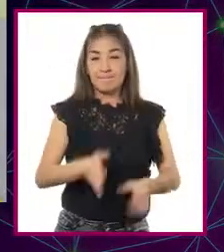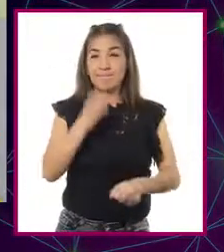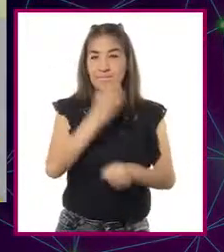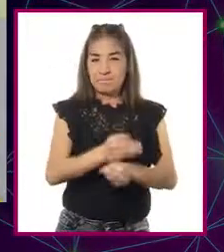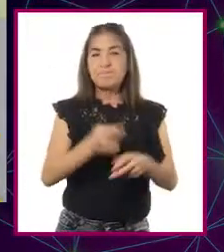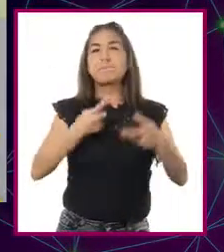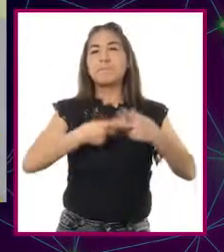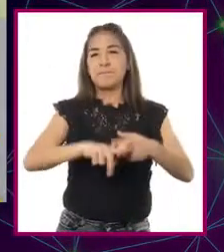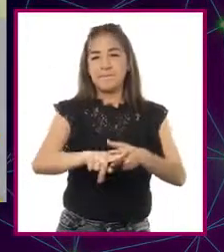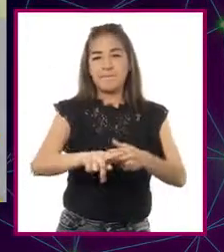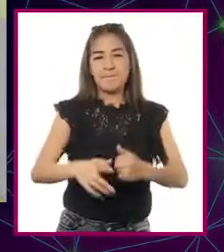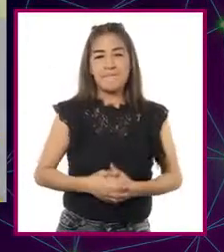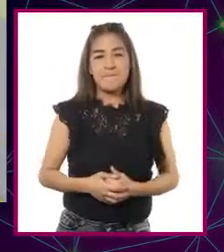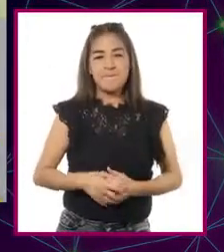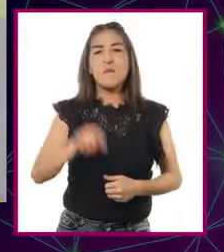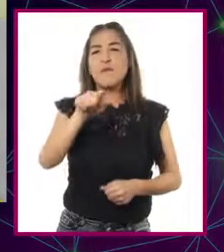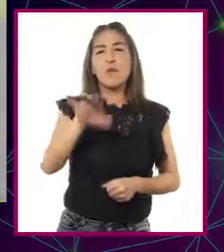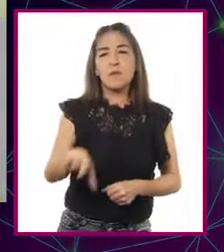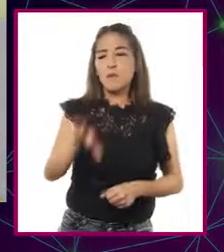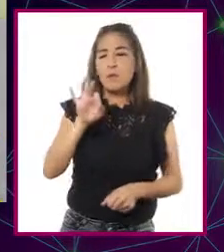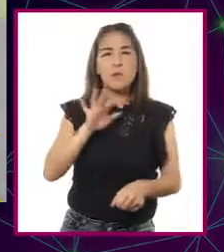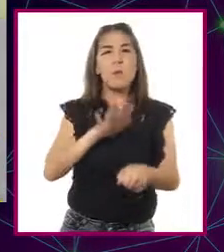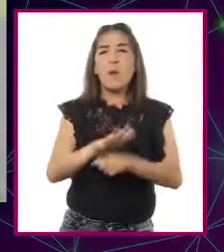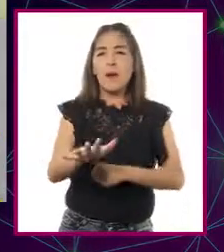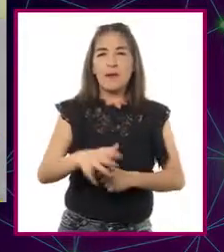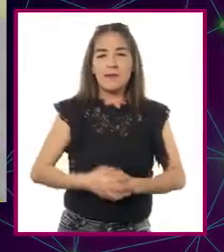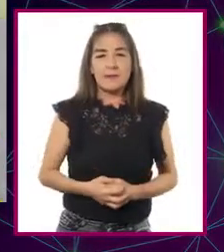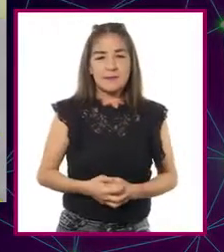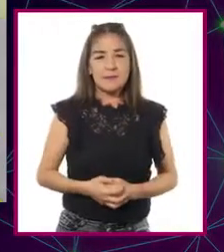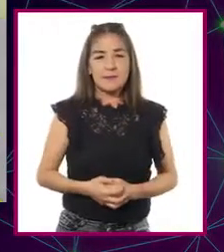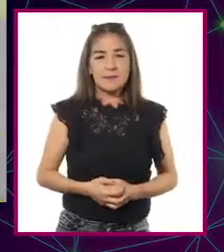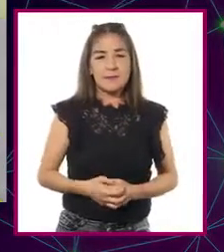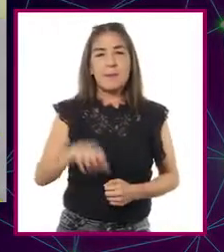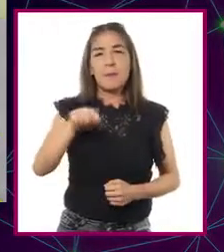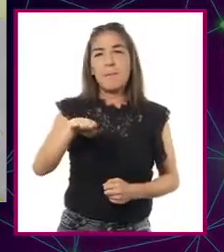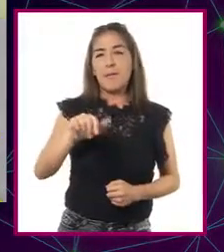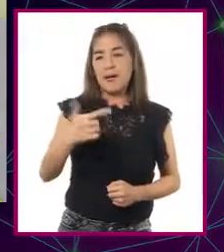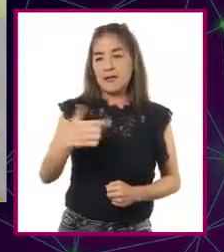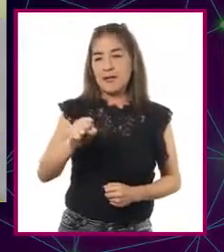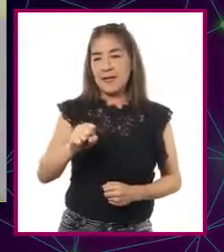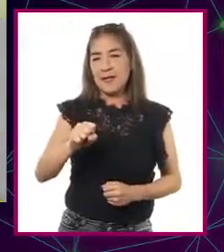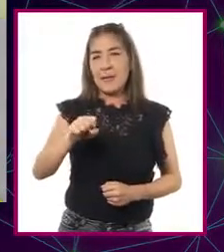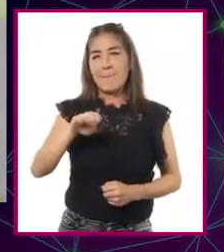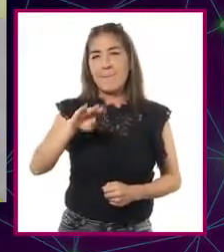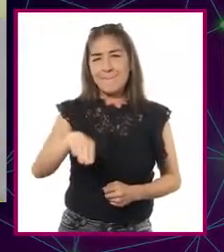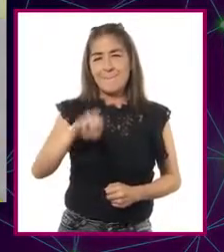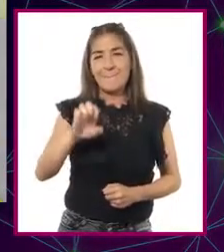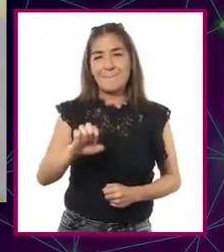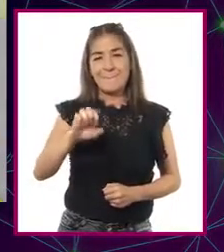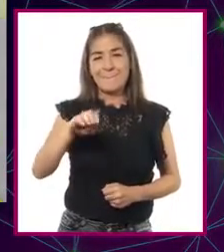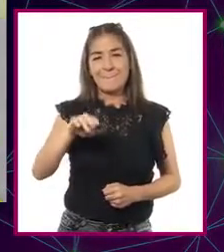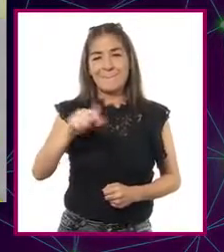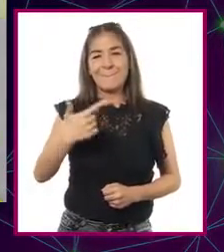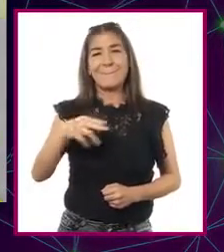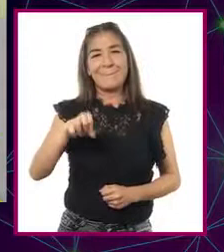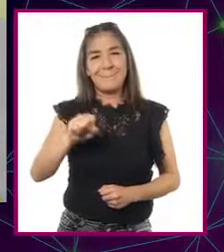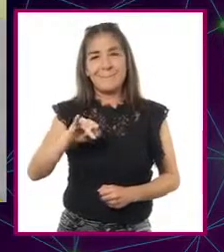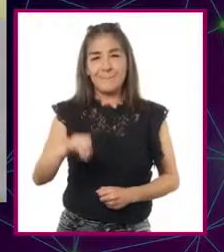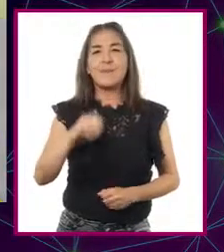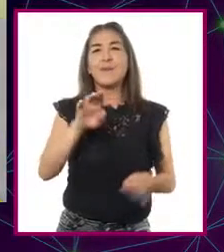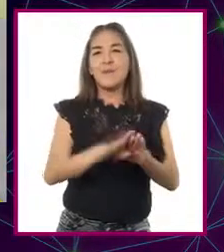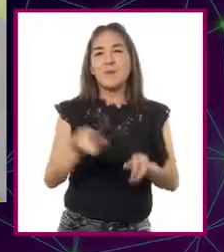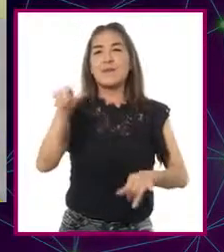comenzar. Vamos a elegir uno de los metales, en este caso el magnesio. Lo tomamos y lo colocamos sobre nuestra mesa de